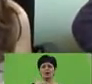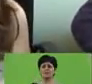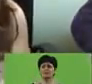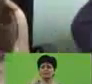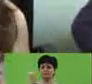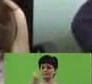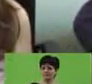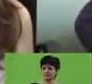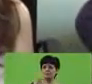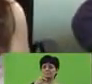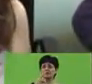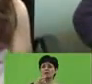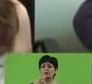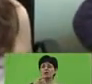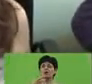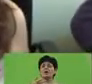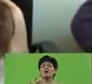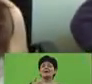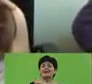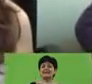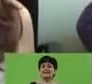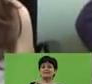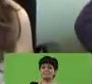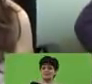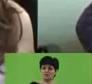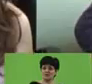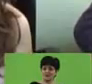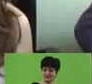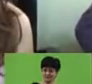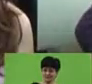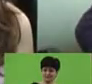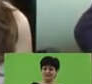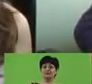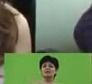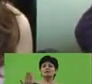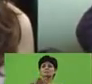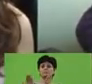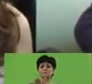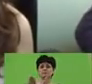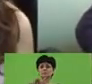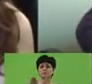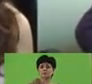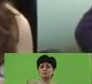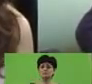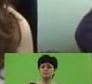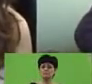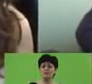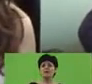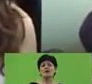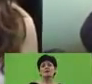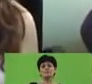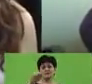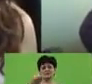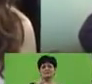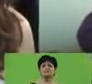vivo en Capital, pero soy de Misiones. Estudio Counseling, estoy terminando ahora